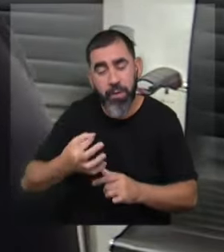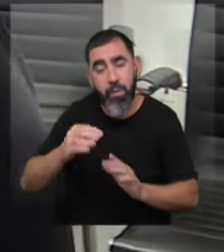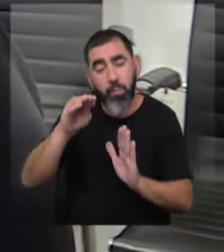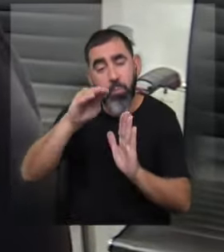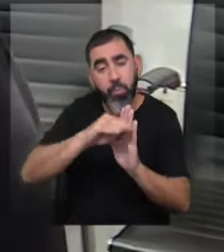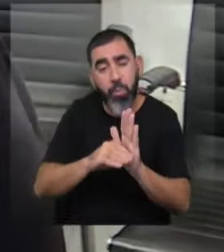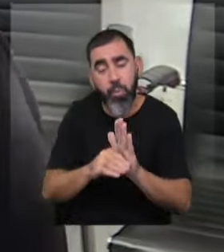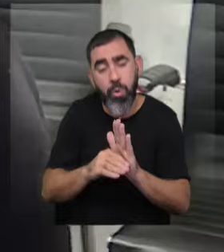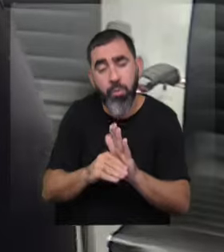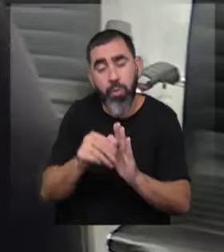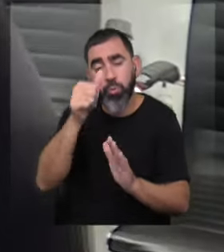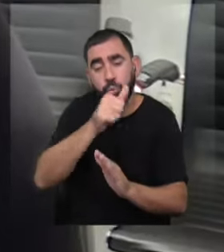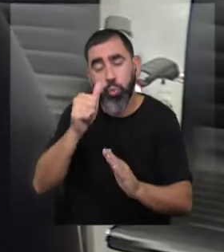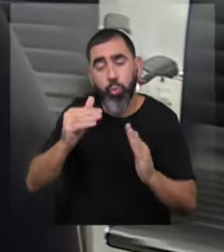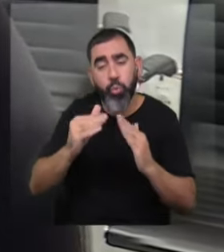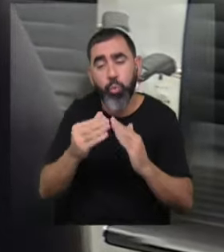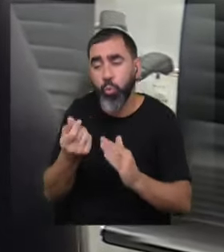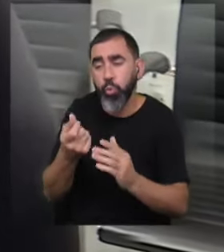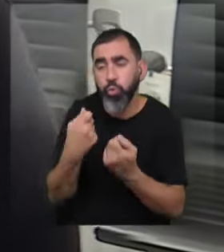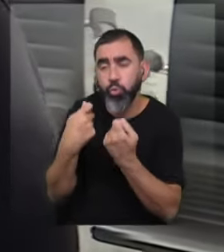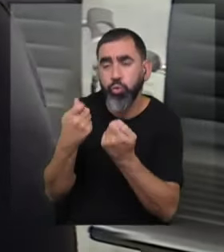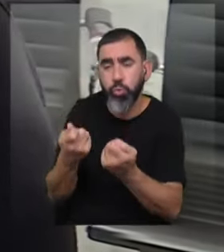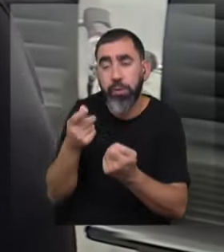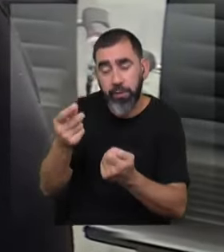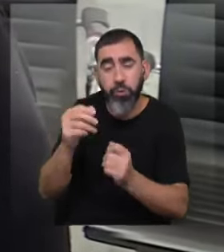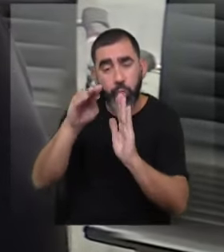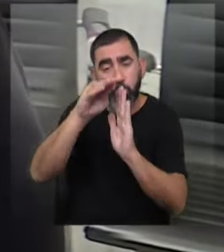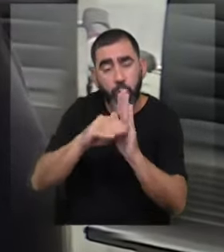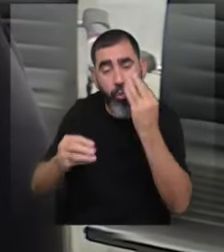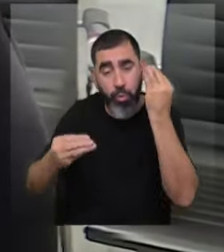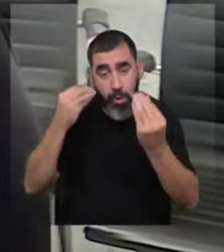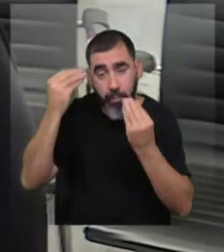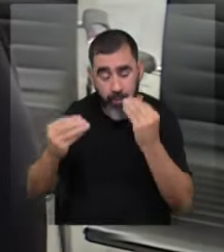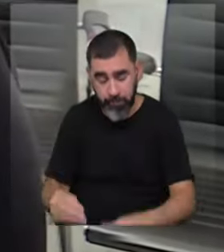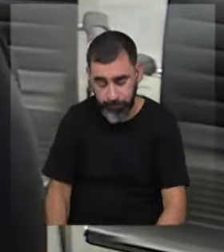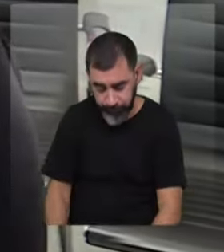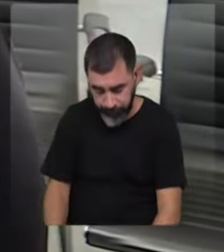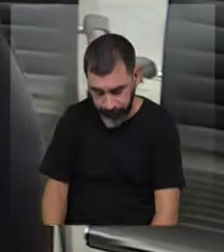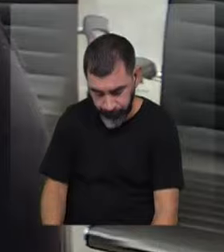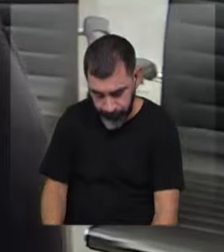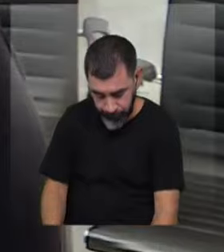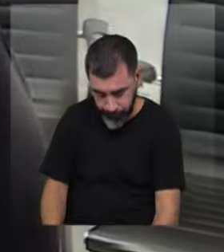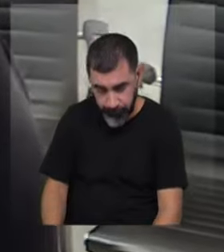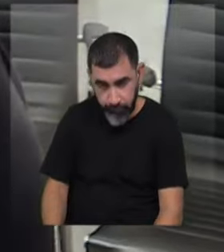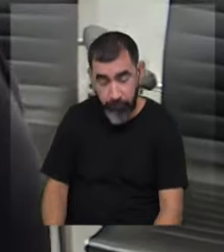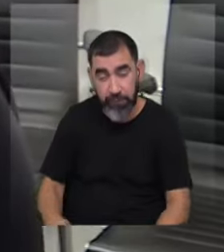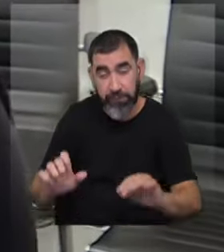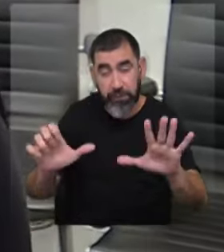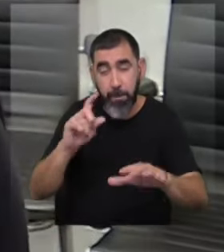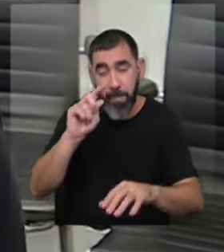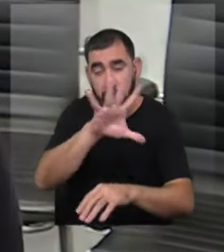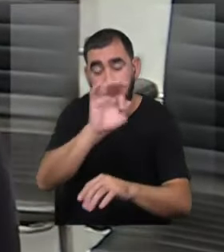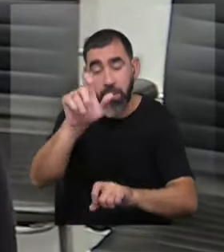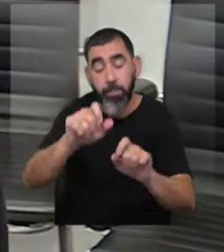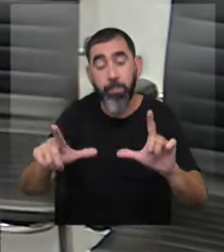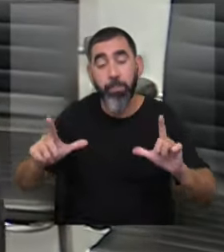programa con soluciones a nuestra gente. Esos son los programas que nos preocupan. Y en cuanto, tenemos más de 6.500 personas en